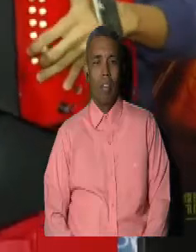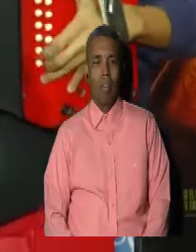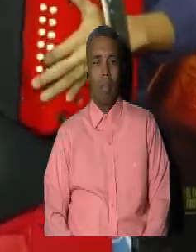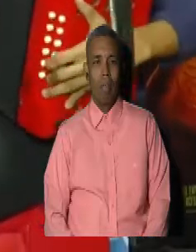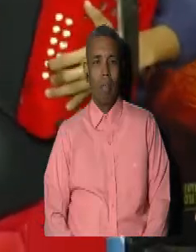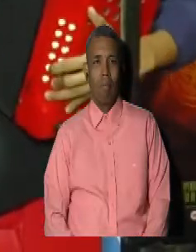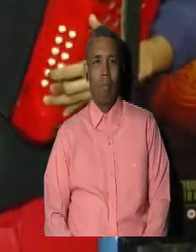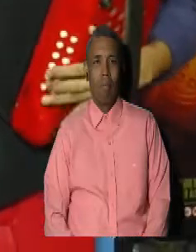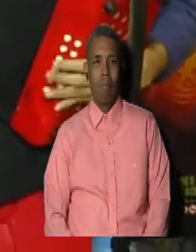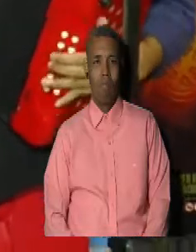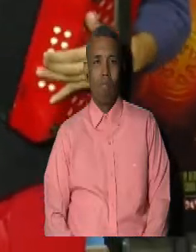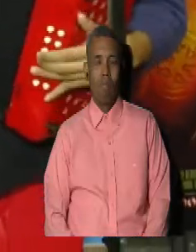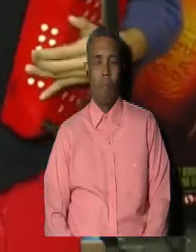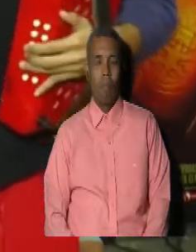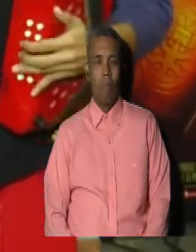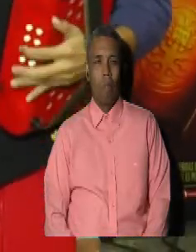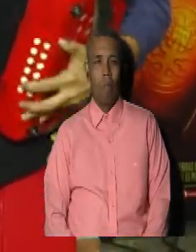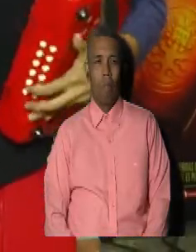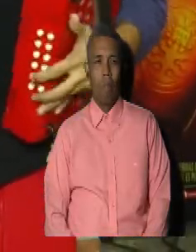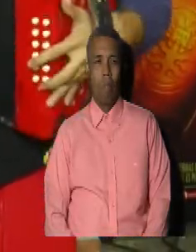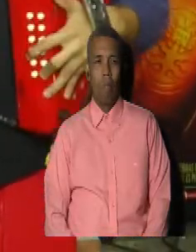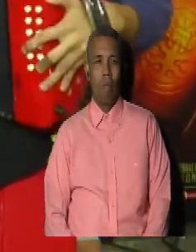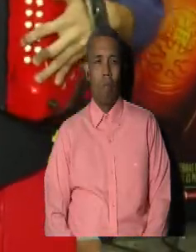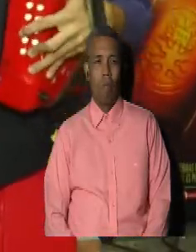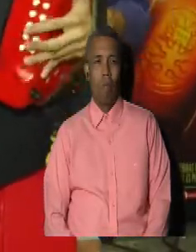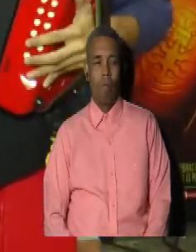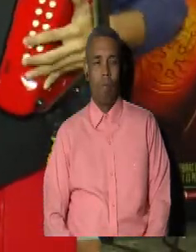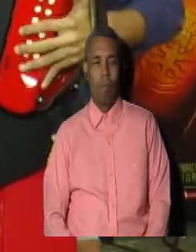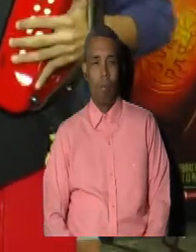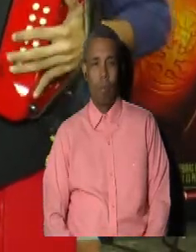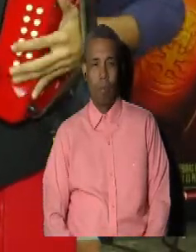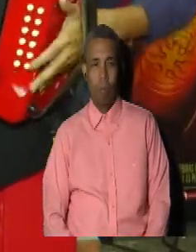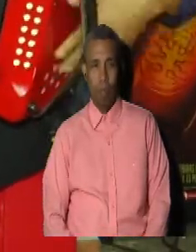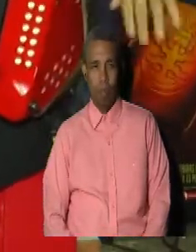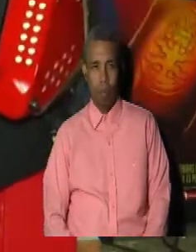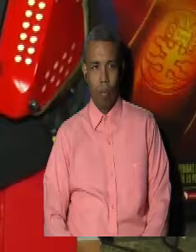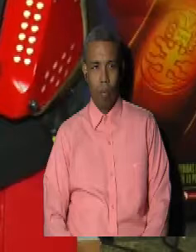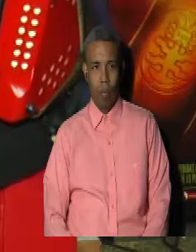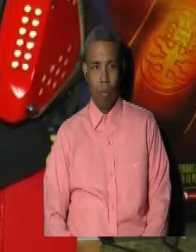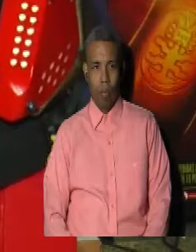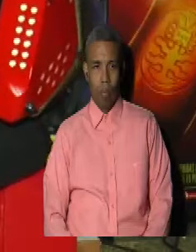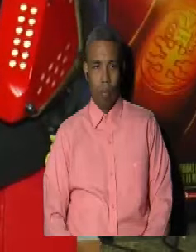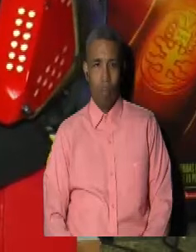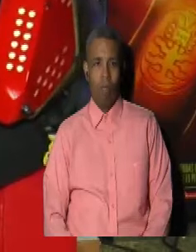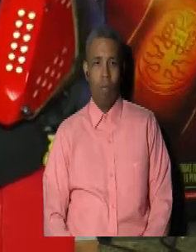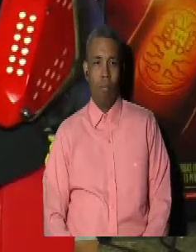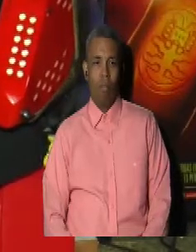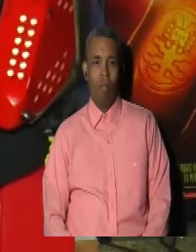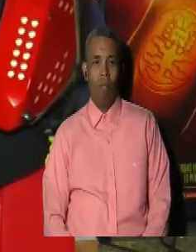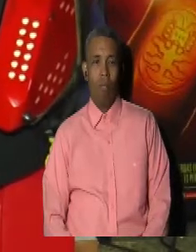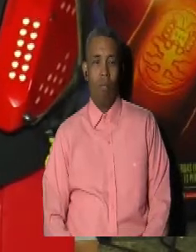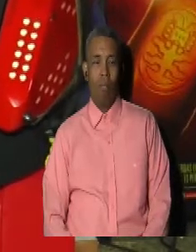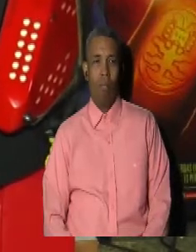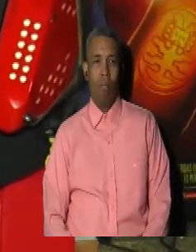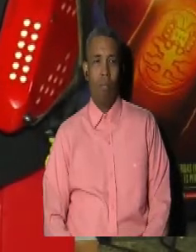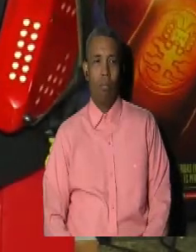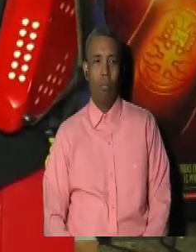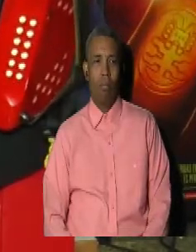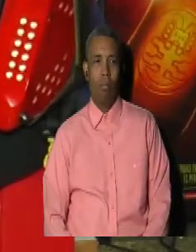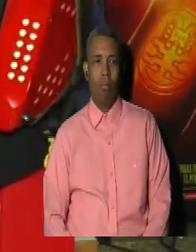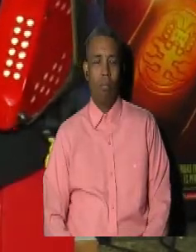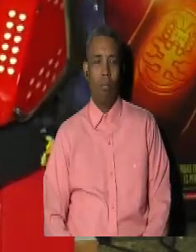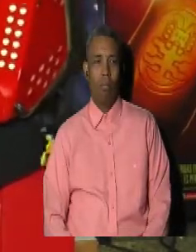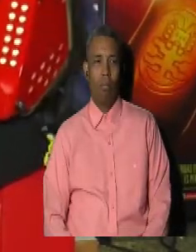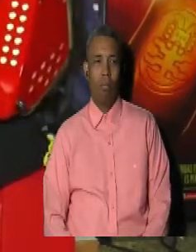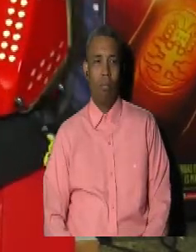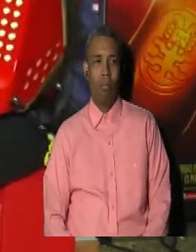¡Súper bueno, hombre! Si ustedes no han venido a tocar a la cervecería, tienen que venir porque está muy sabroso. Bueno, ¿y qué planes hay para ahorita,